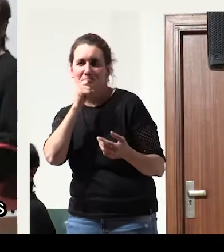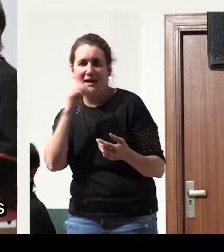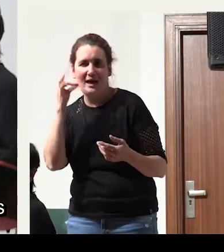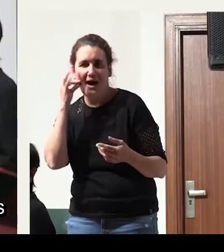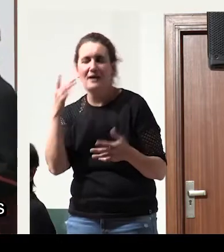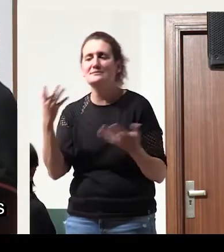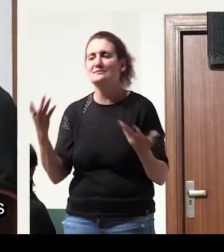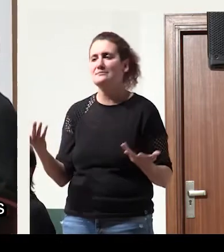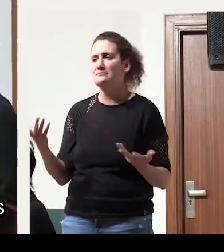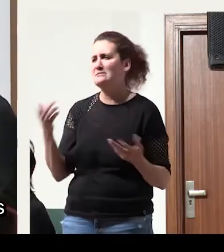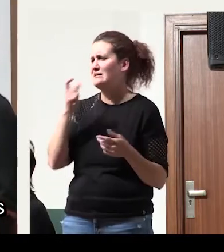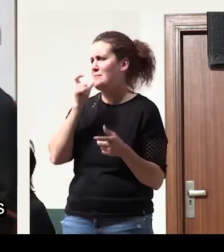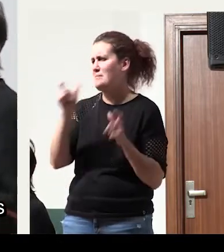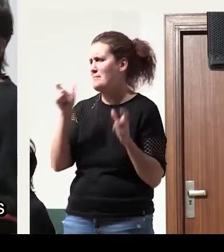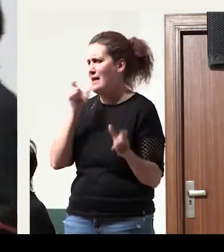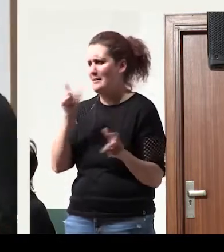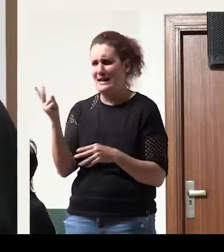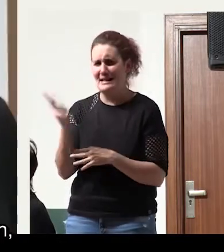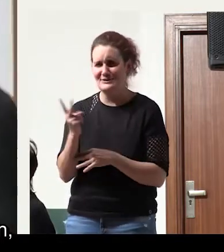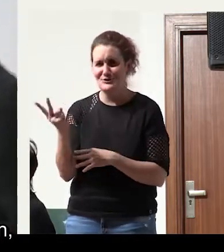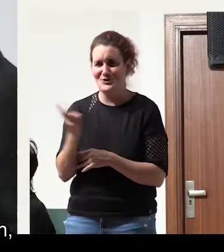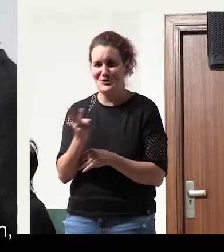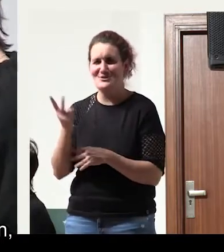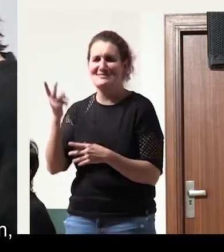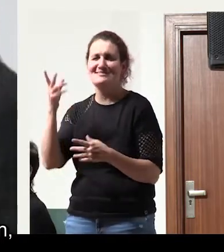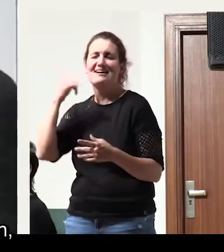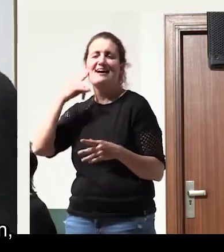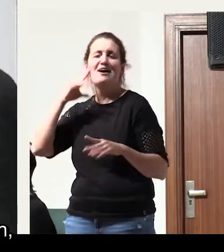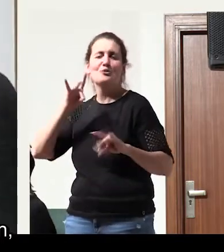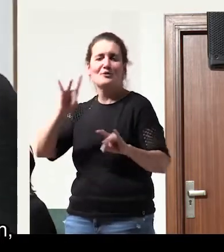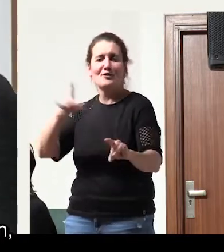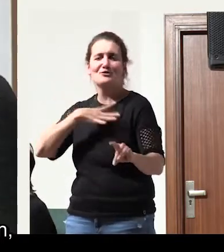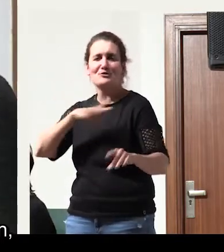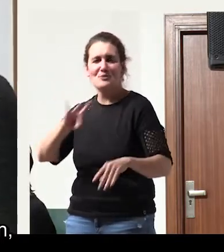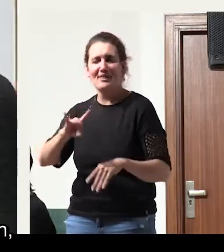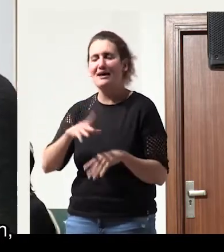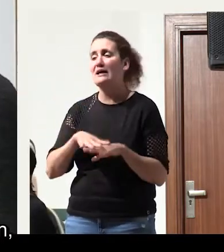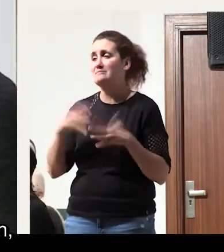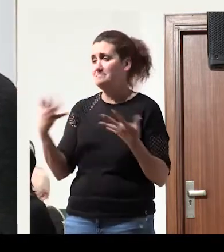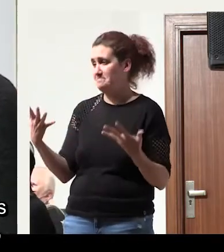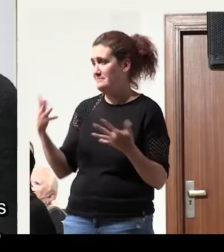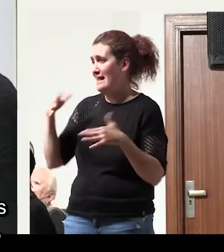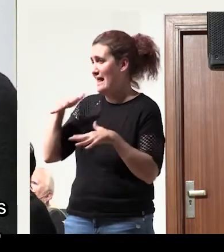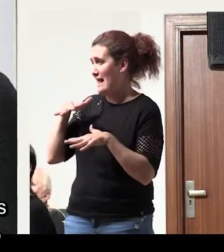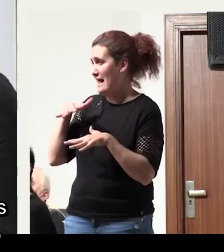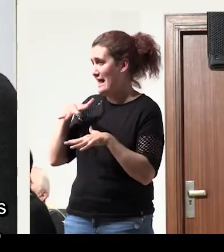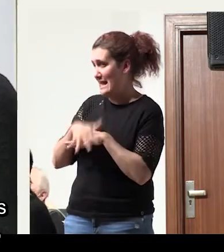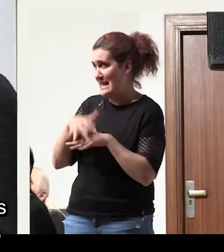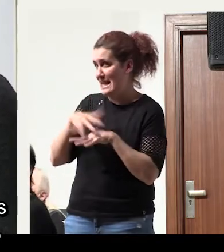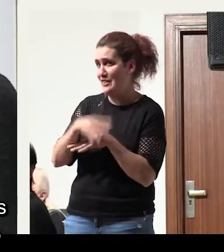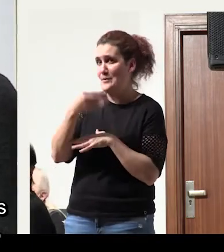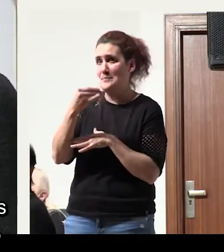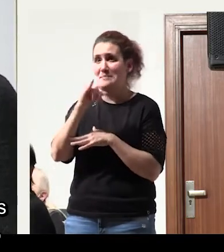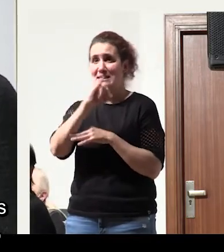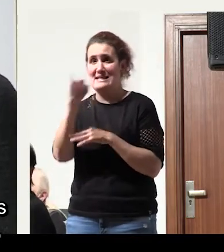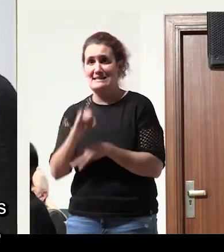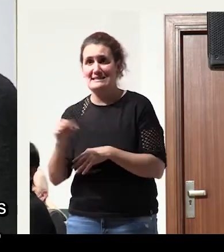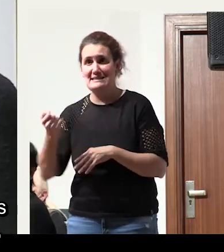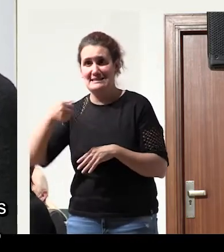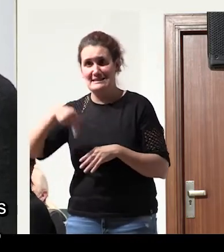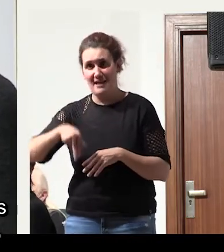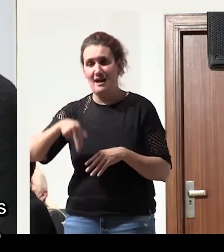perfectamente utilizados. Y bueno, desde la red de Visan, de los que eran los